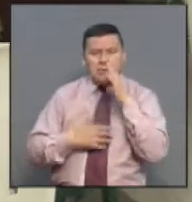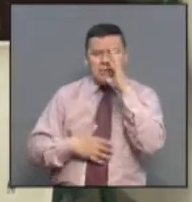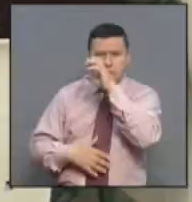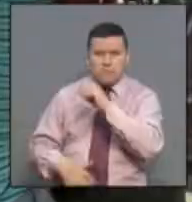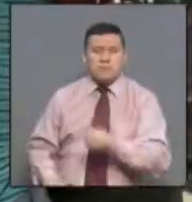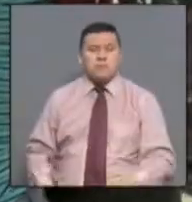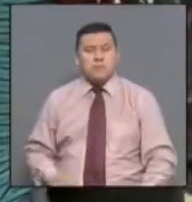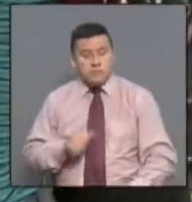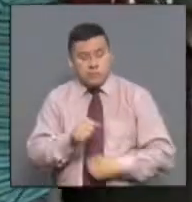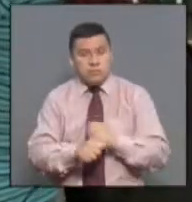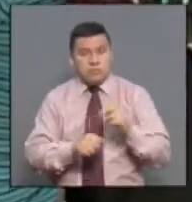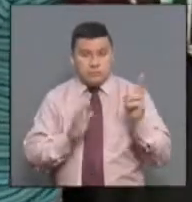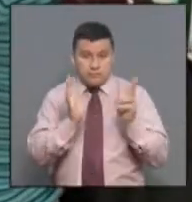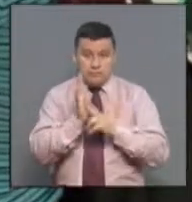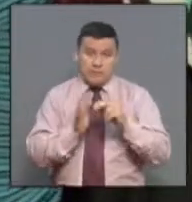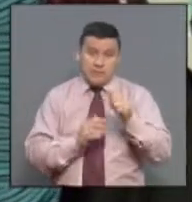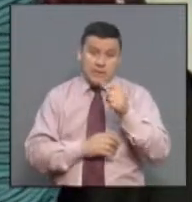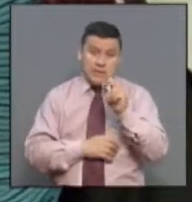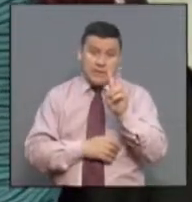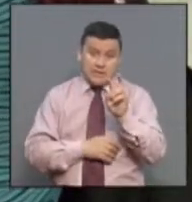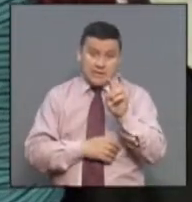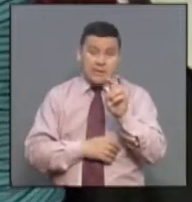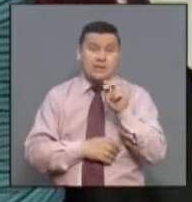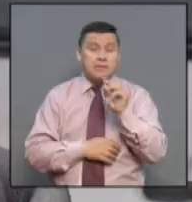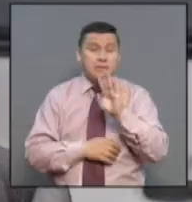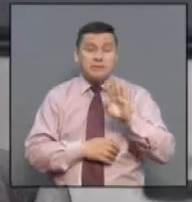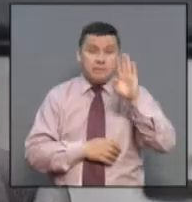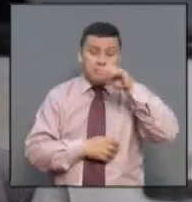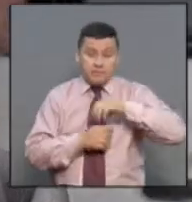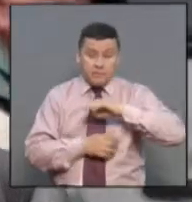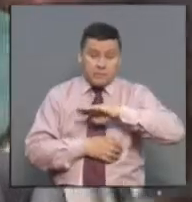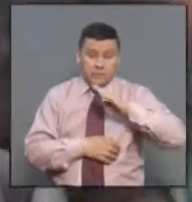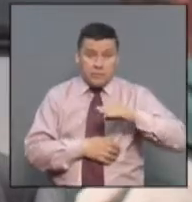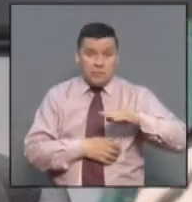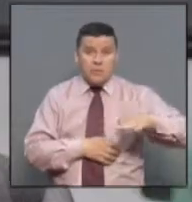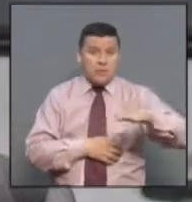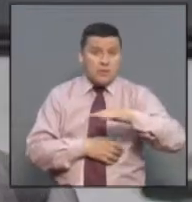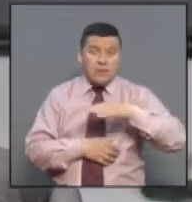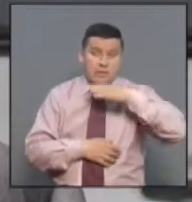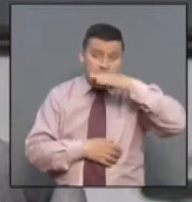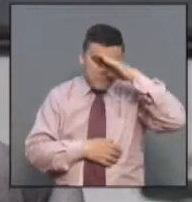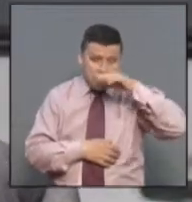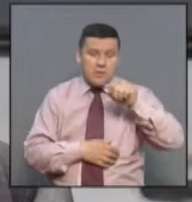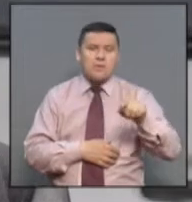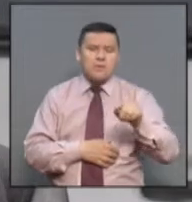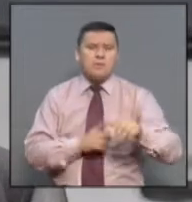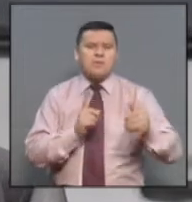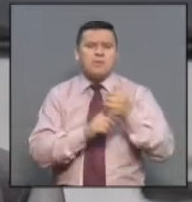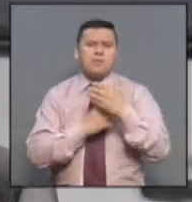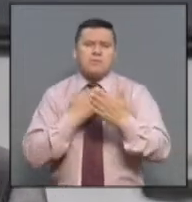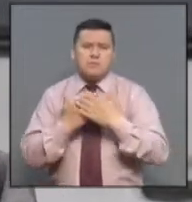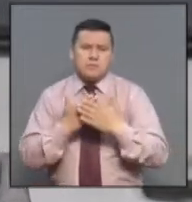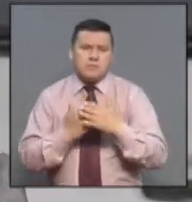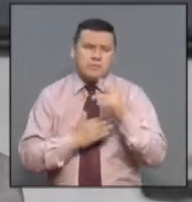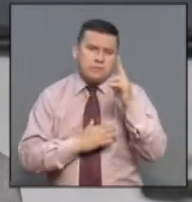detectados. En el año 2017, en el departamento de Antioquia, por fuera de Medellín, se